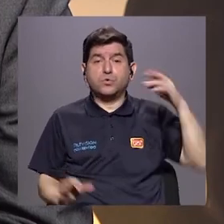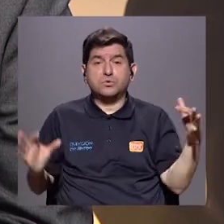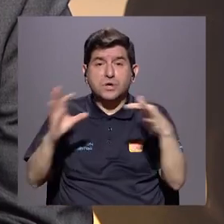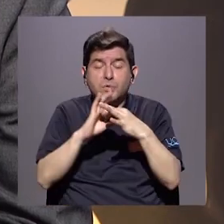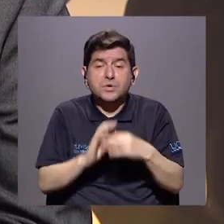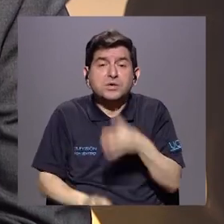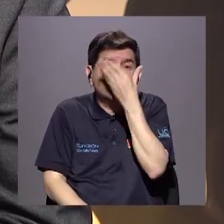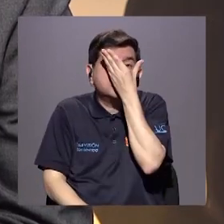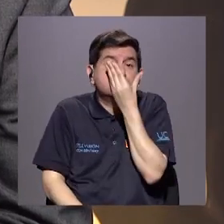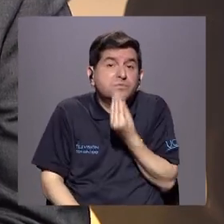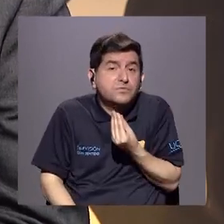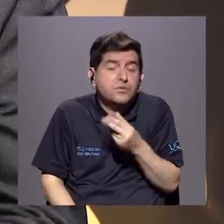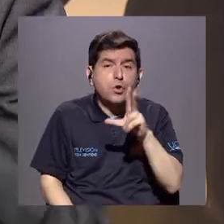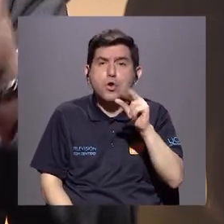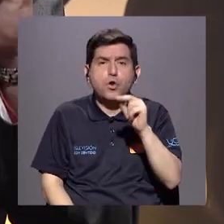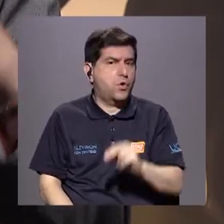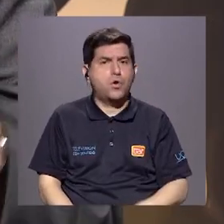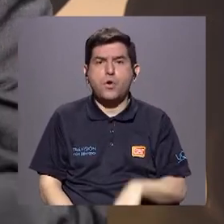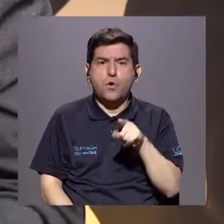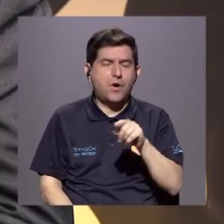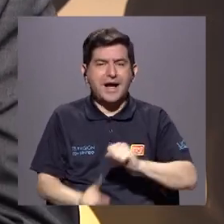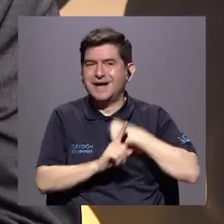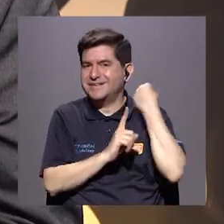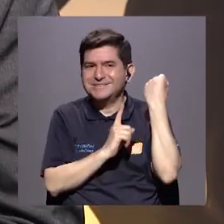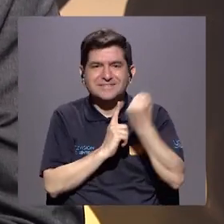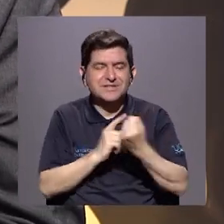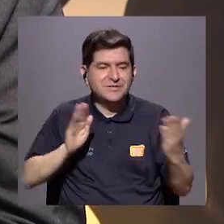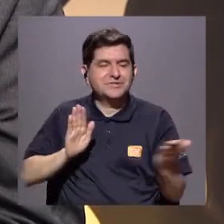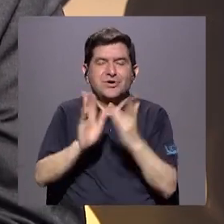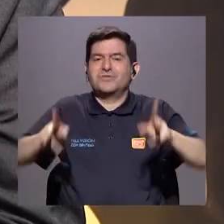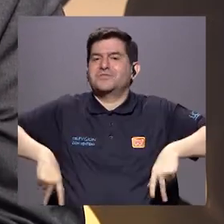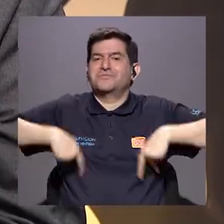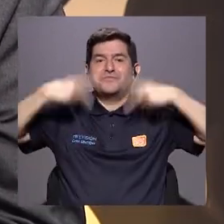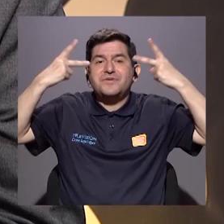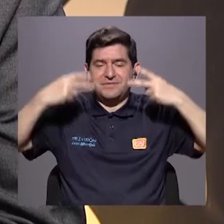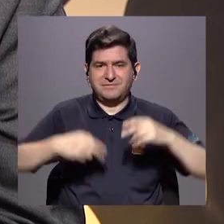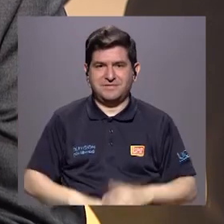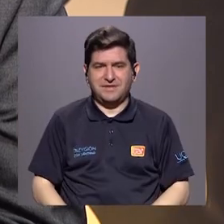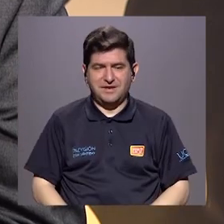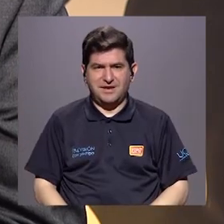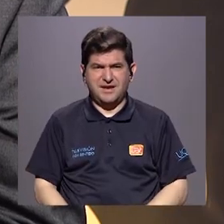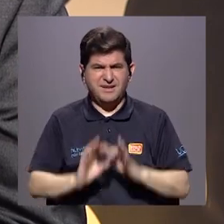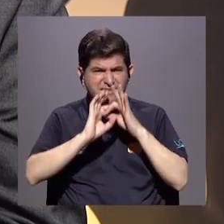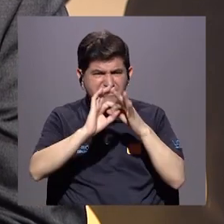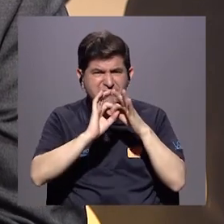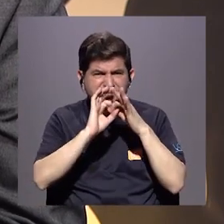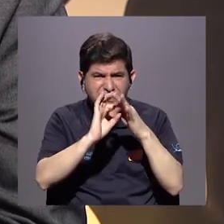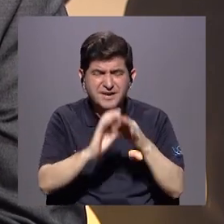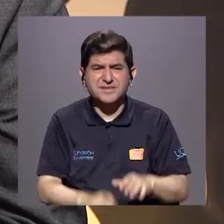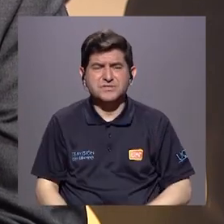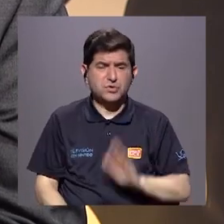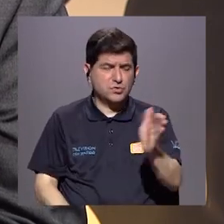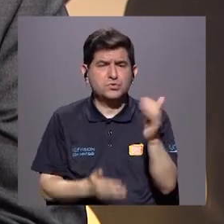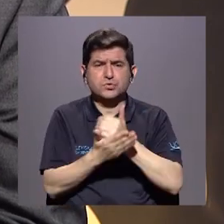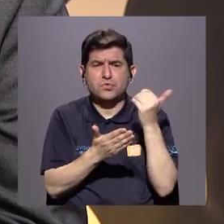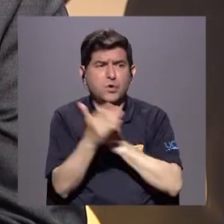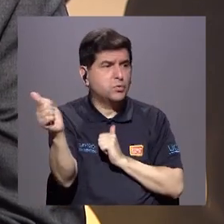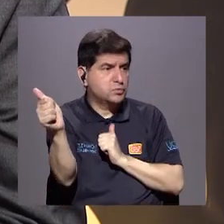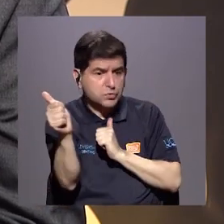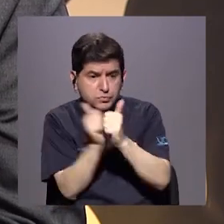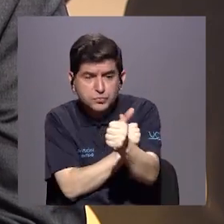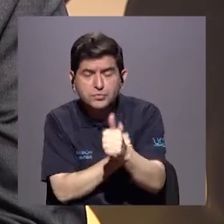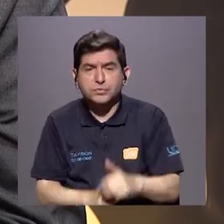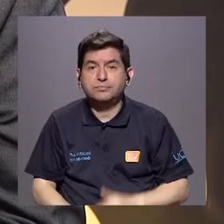sufrimiento no a una a un posicionamiento frente a la vida en realidad tiene que ver con que sus recursos han sido superados